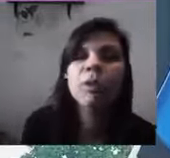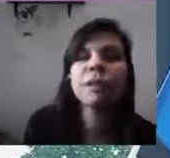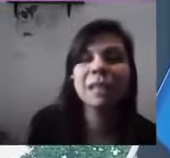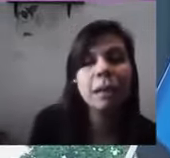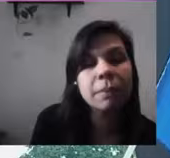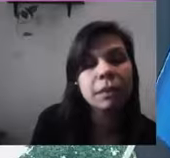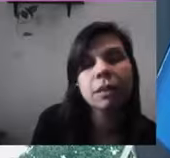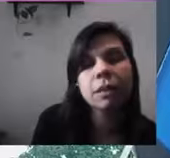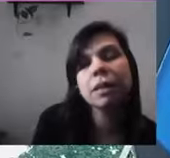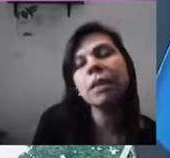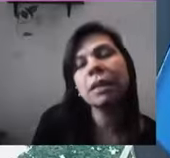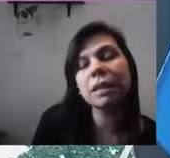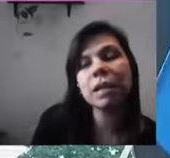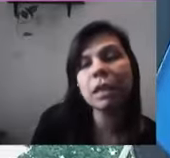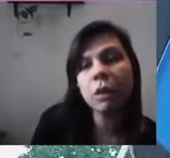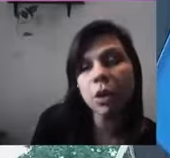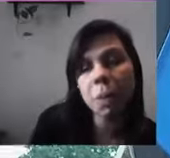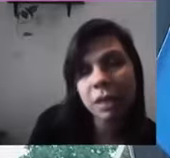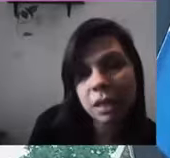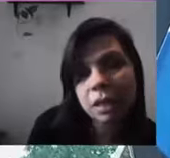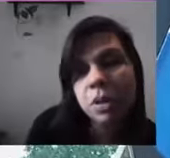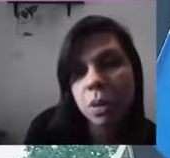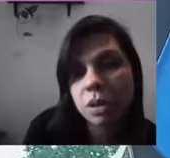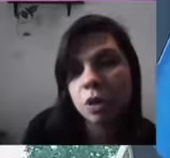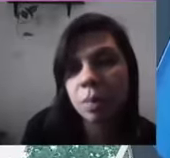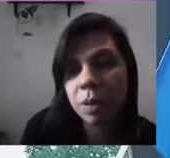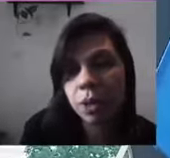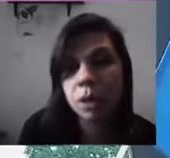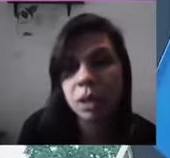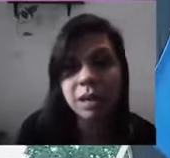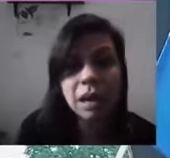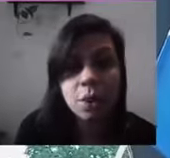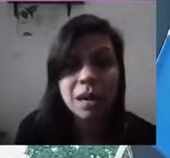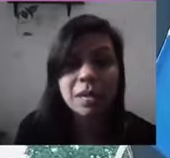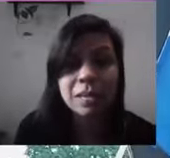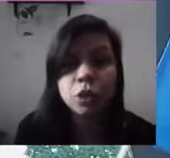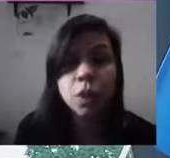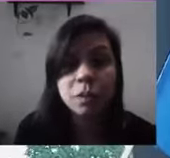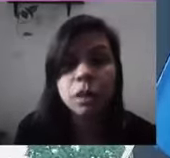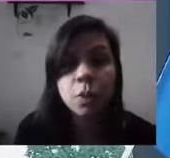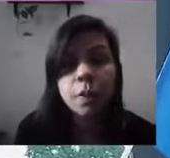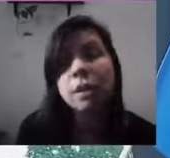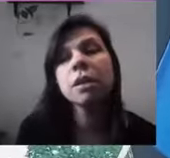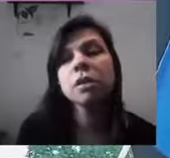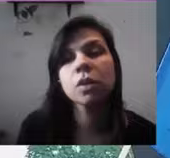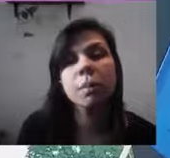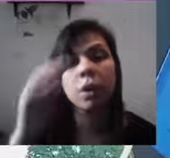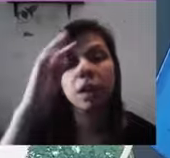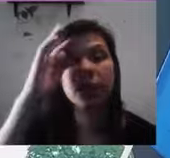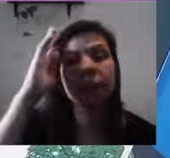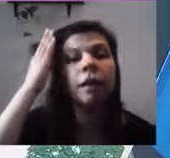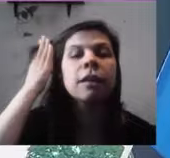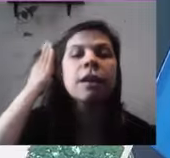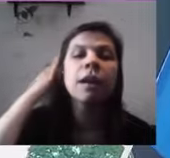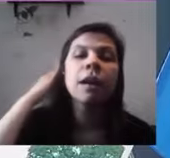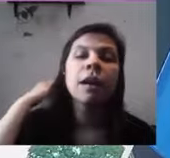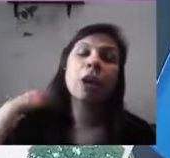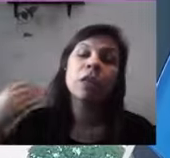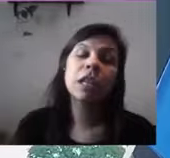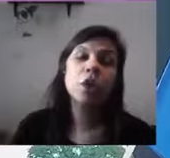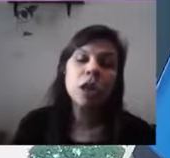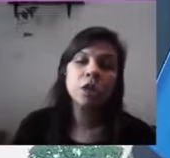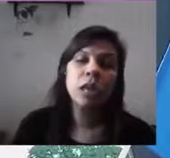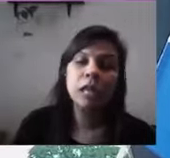ha comunicado oficialmente que han detenido a 951 personas de las cuales 129 son menores de edad.